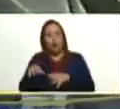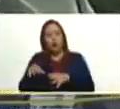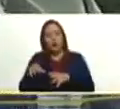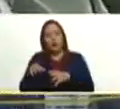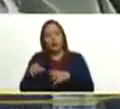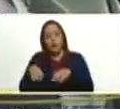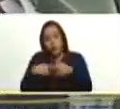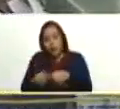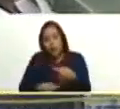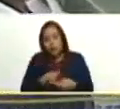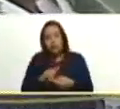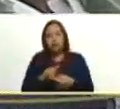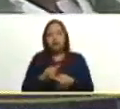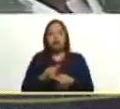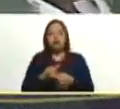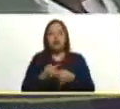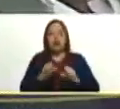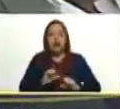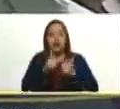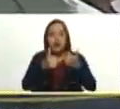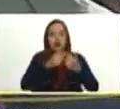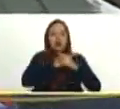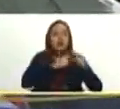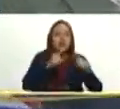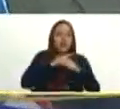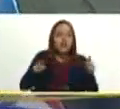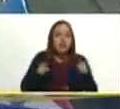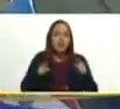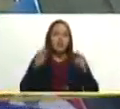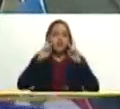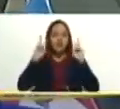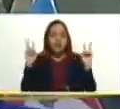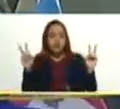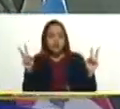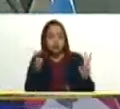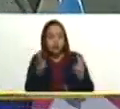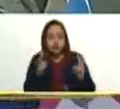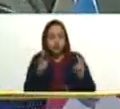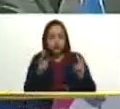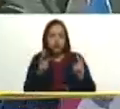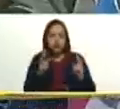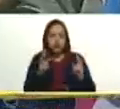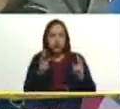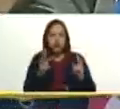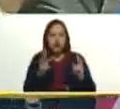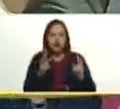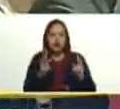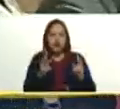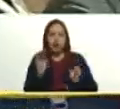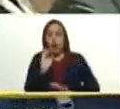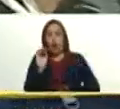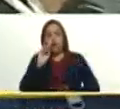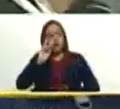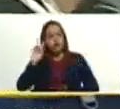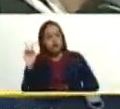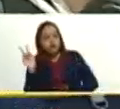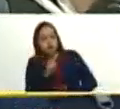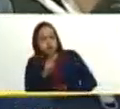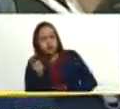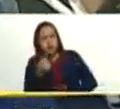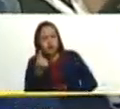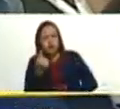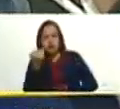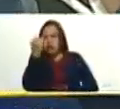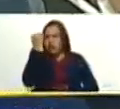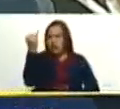unipolarity. Surgió una unipolaridad. People all over the world didn't like la gente en el mundo no le gustaba mucho esa